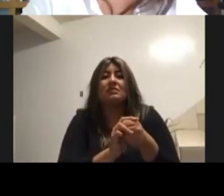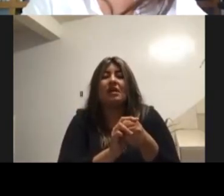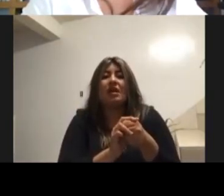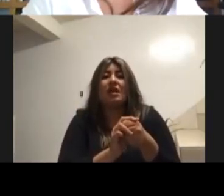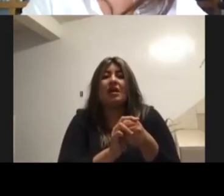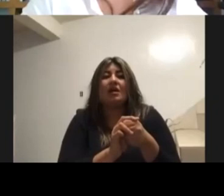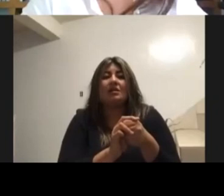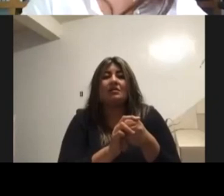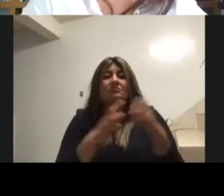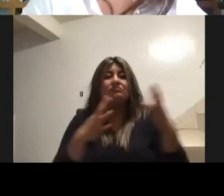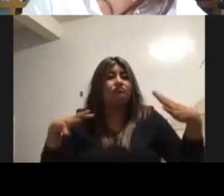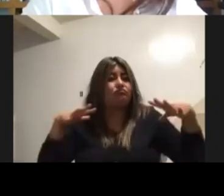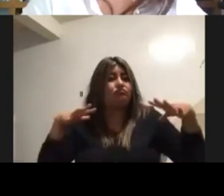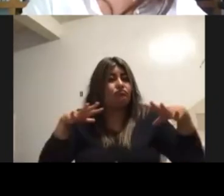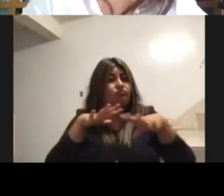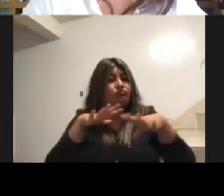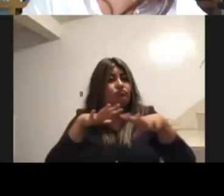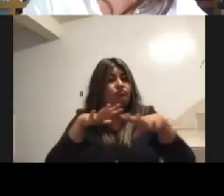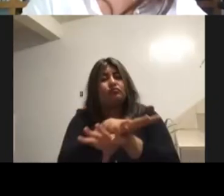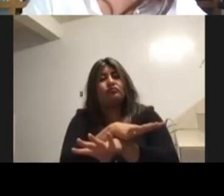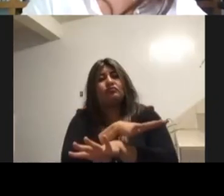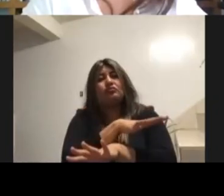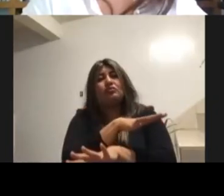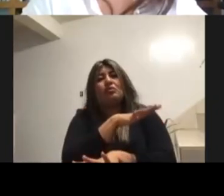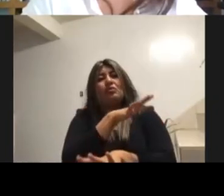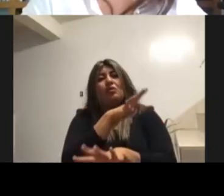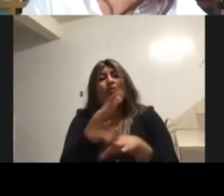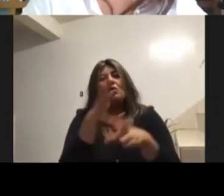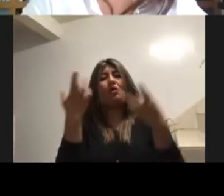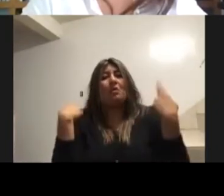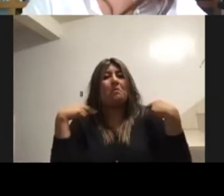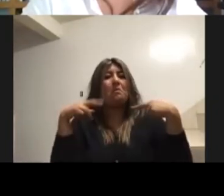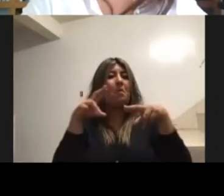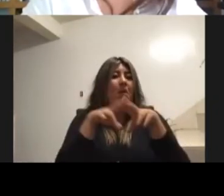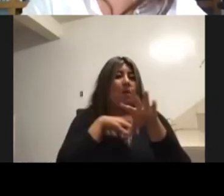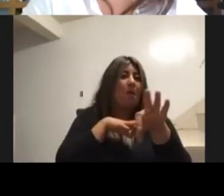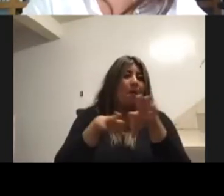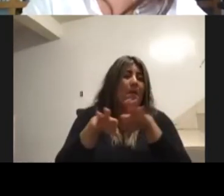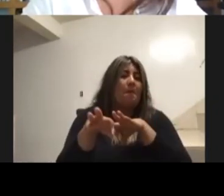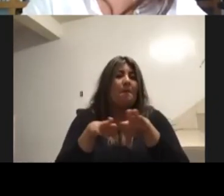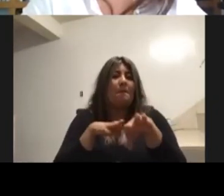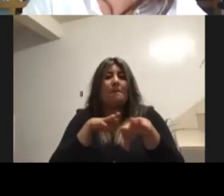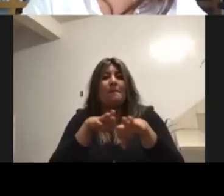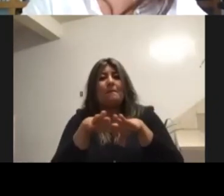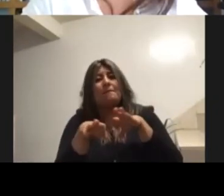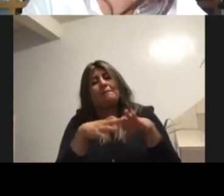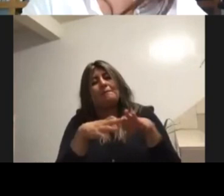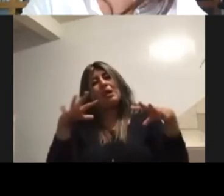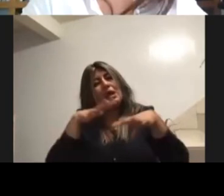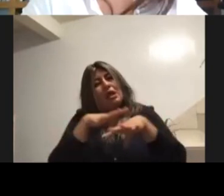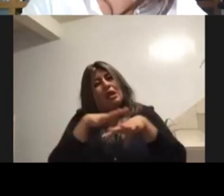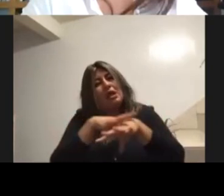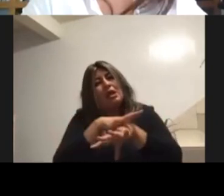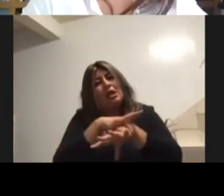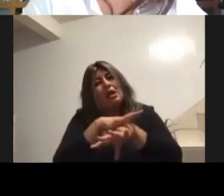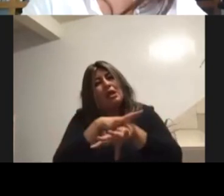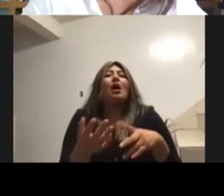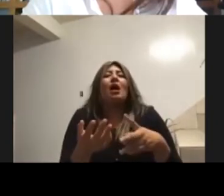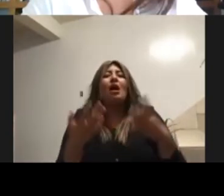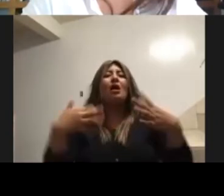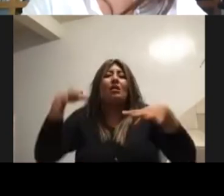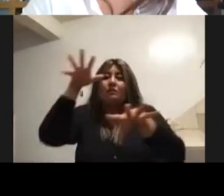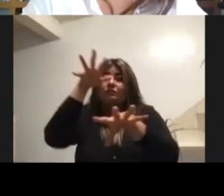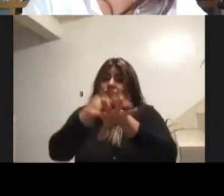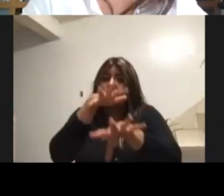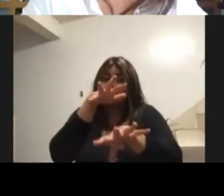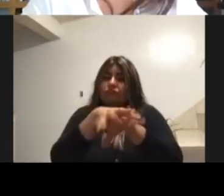remodelaron una pedagogía para convertirla en una pedagogía de la inclusión que benefició a